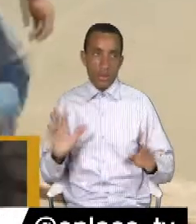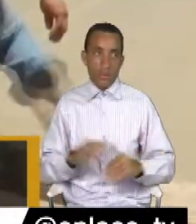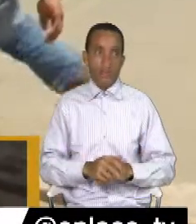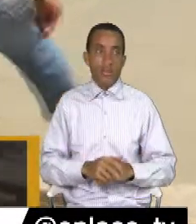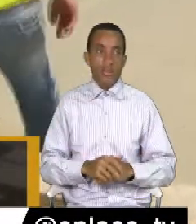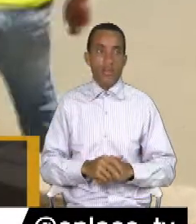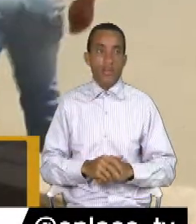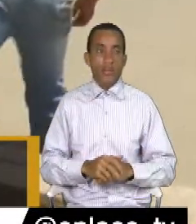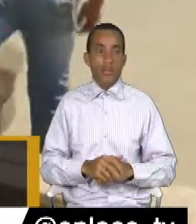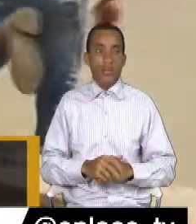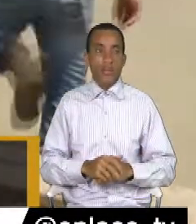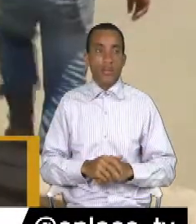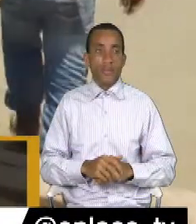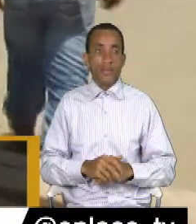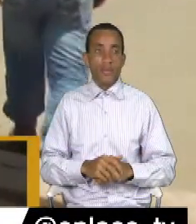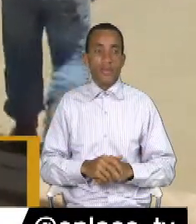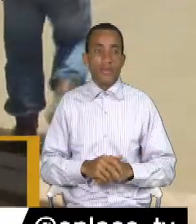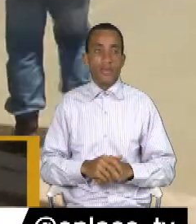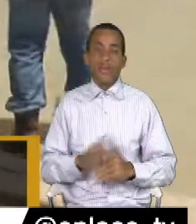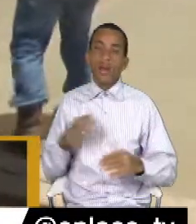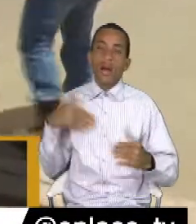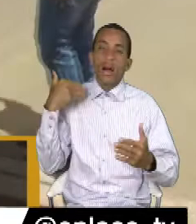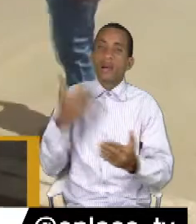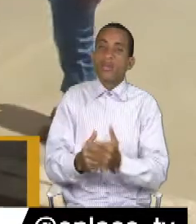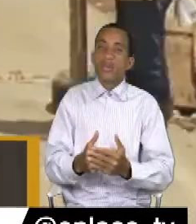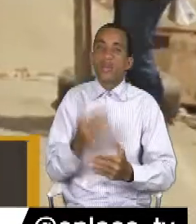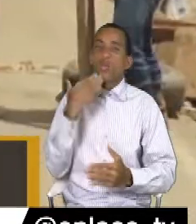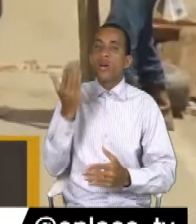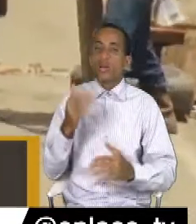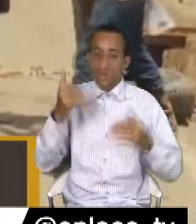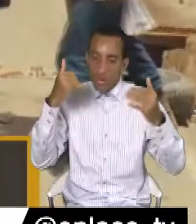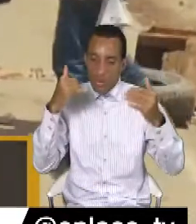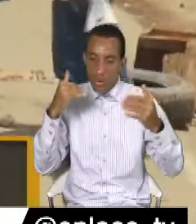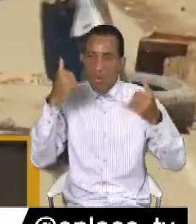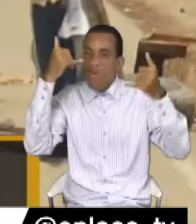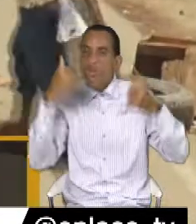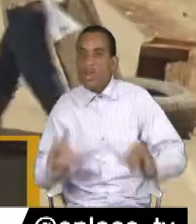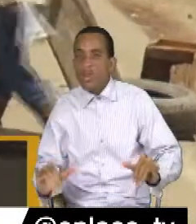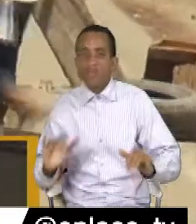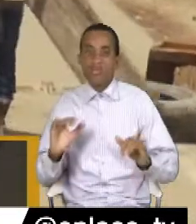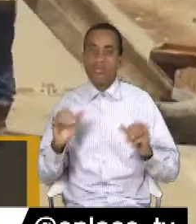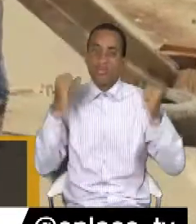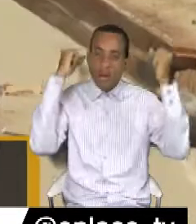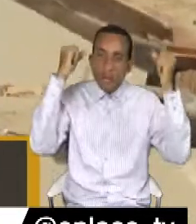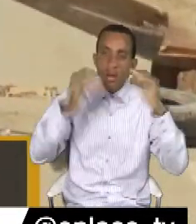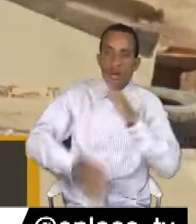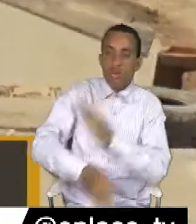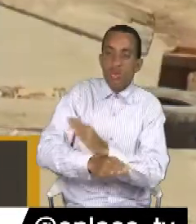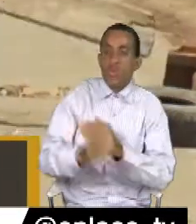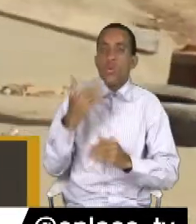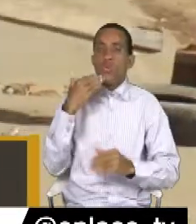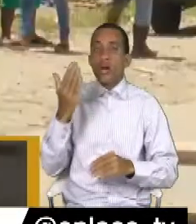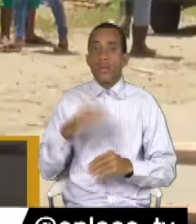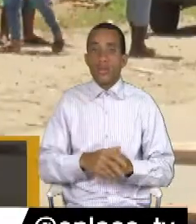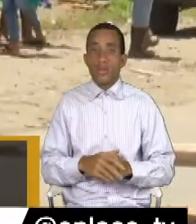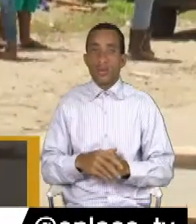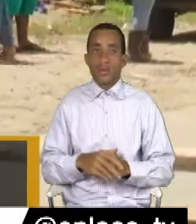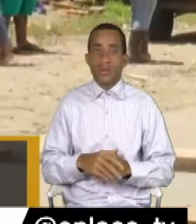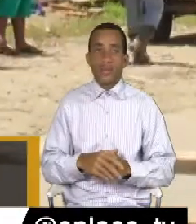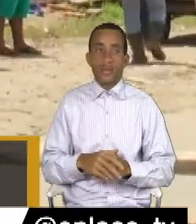centro. Bueno, Miguel, ¿hasta cuándo va a seguir esta protesta? Y es aclararle a la comunidad sobre unos disturbios que se presentaron pues